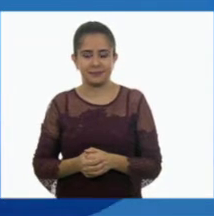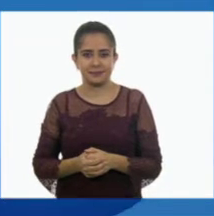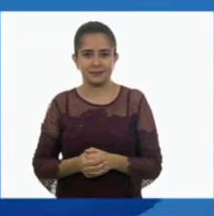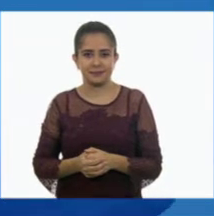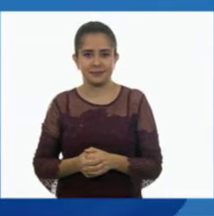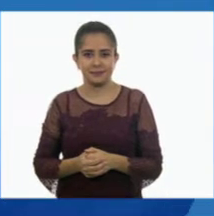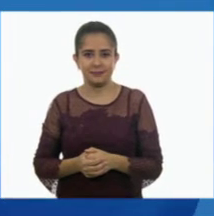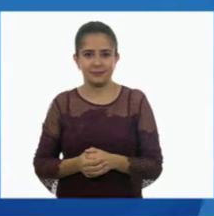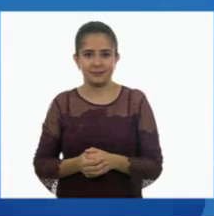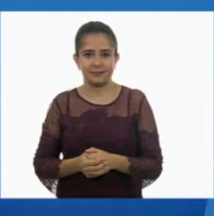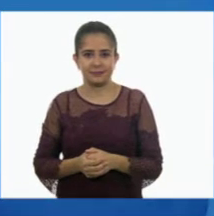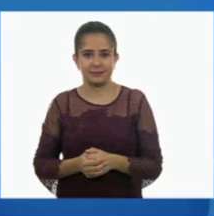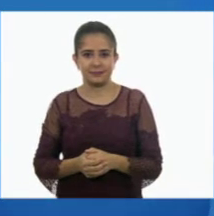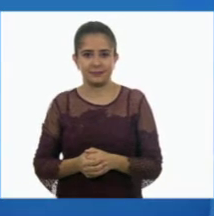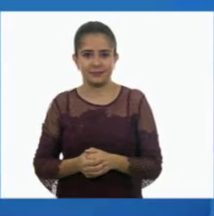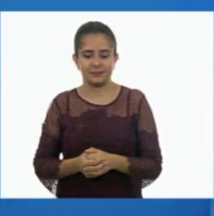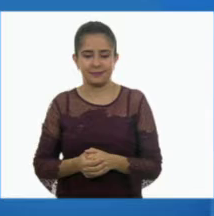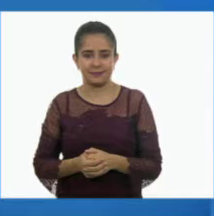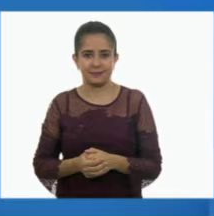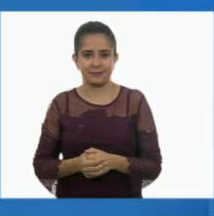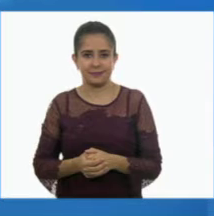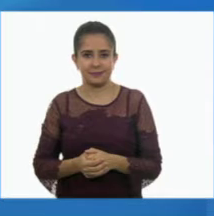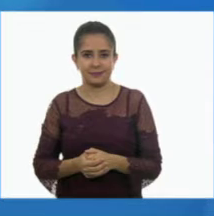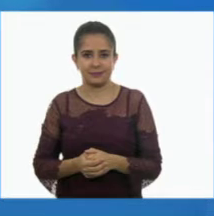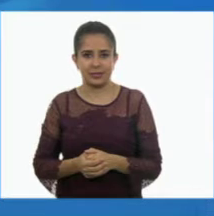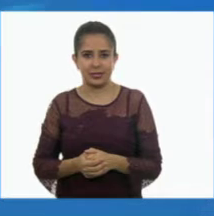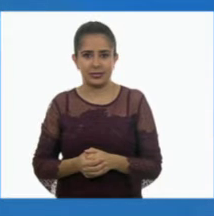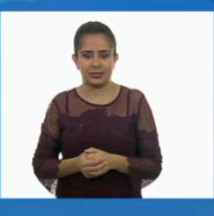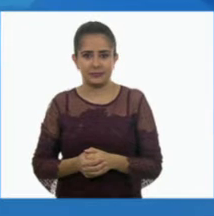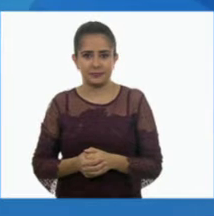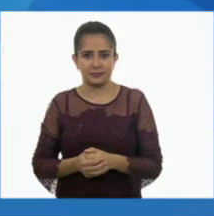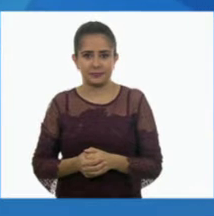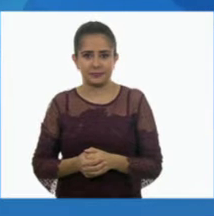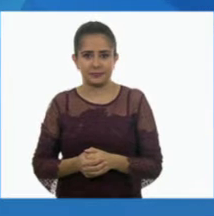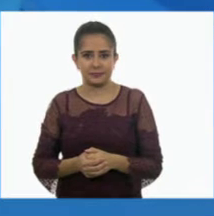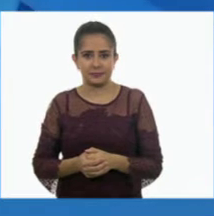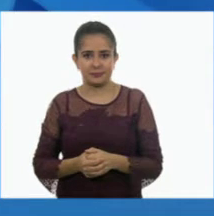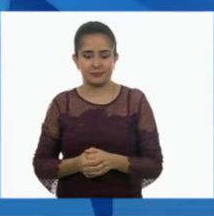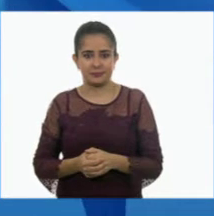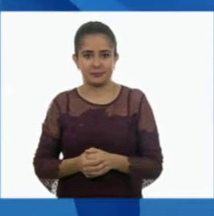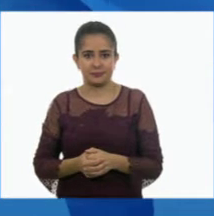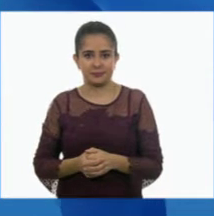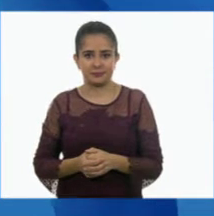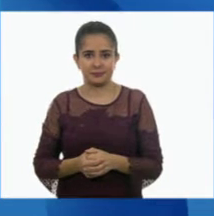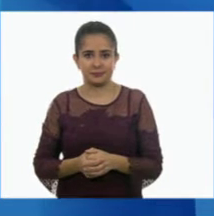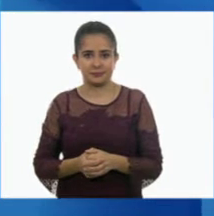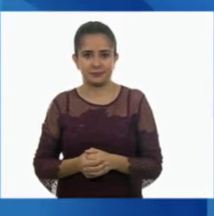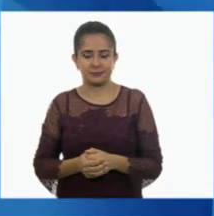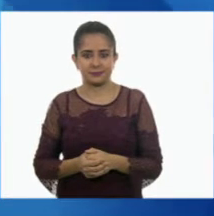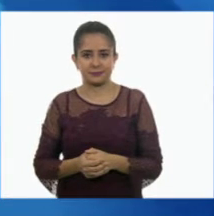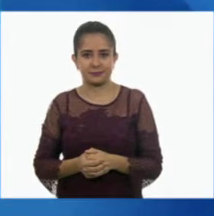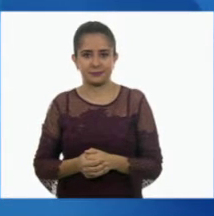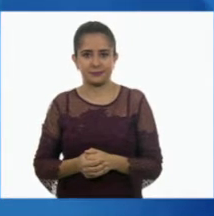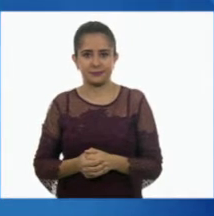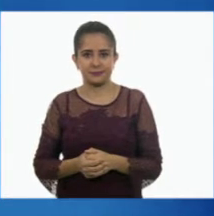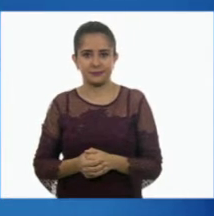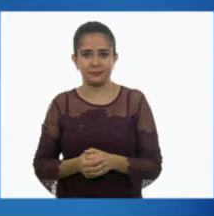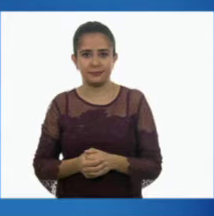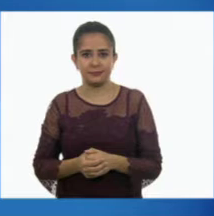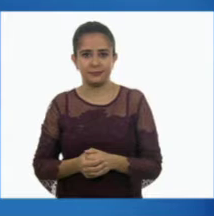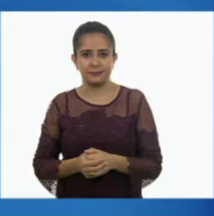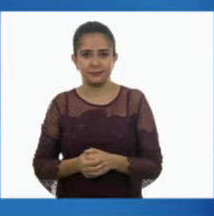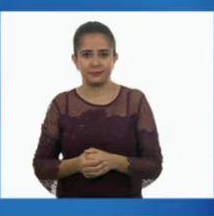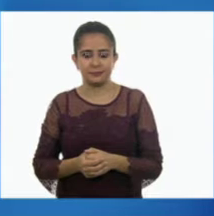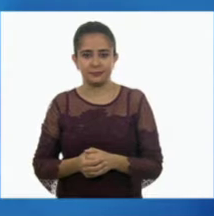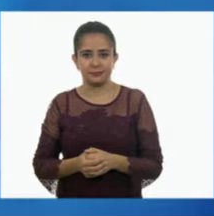vemos dibujados. Y admiración, y ahí están dibujados. ¿Qué son? Son signos que complementan el significado